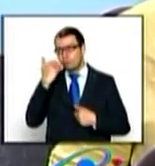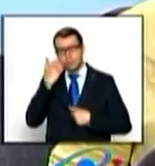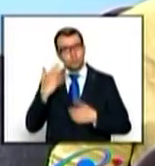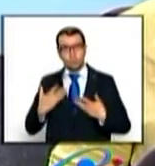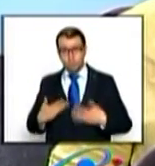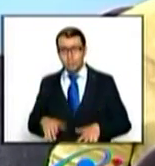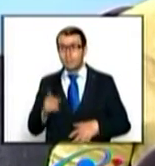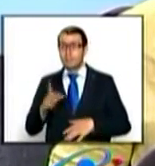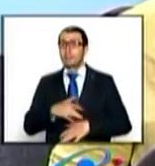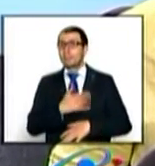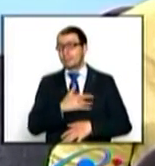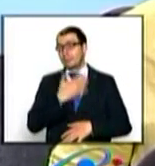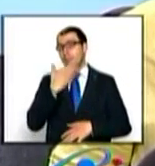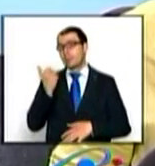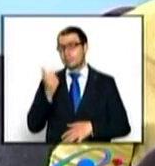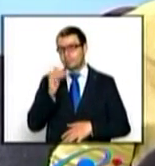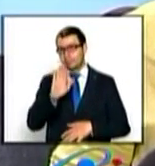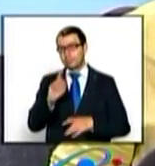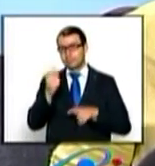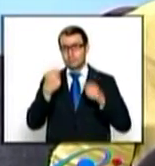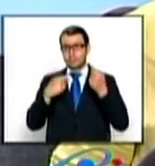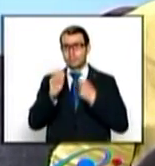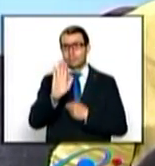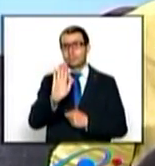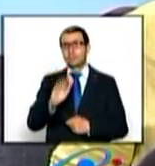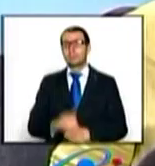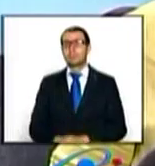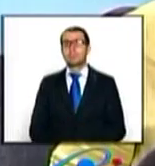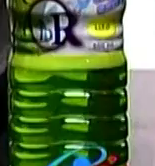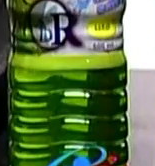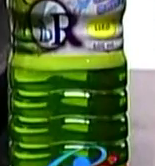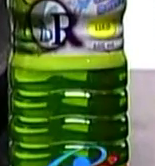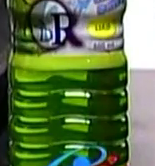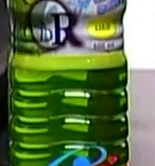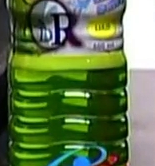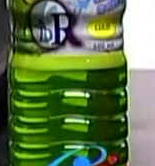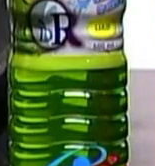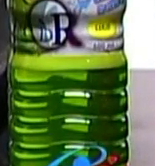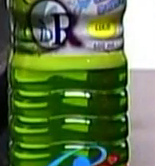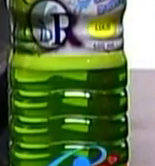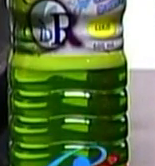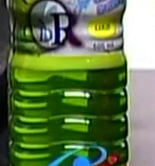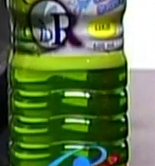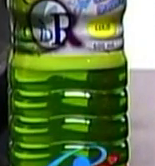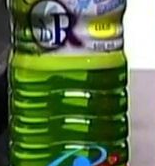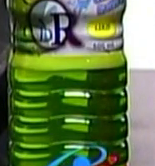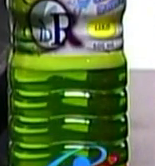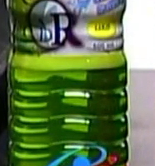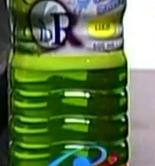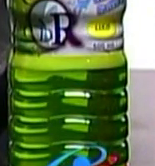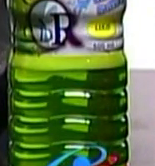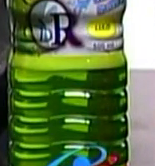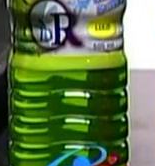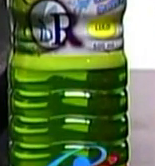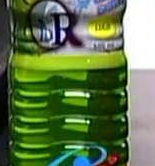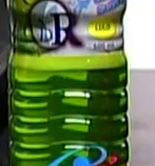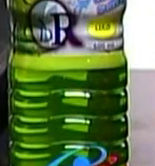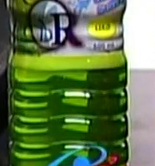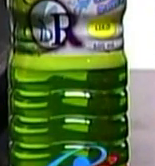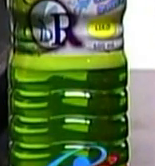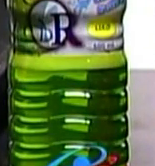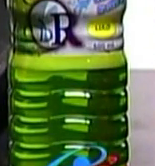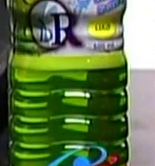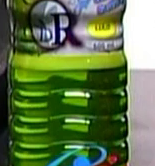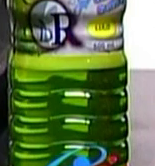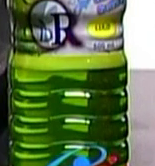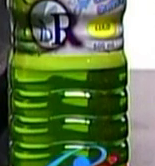para sentirse mejor. Todo esto después de este corte comerciales. Ya regresamos. Y esta es una nueva línea de productos que ustedes encuentran ahora